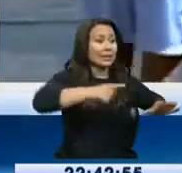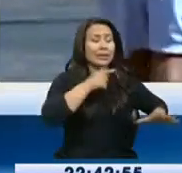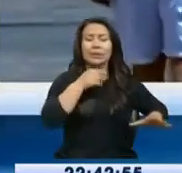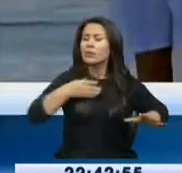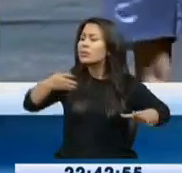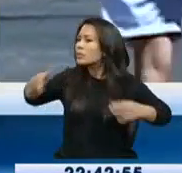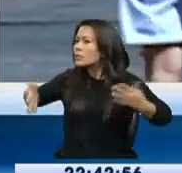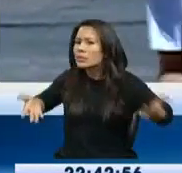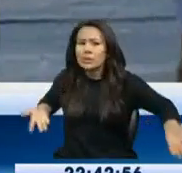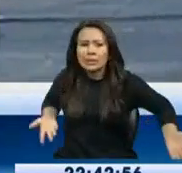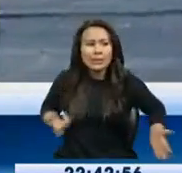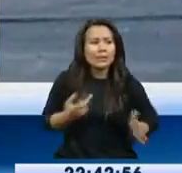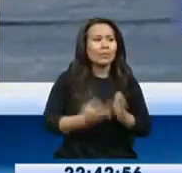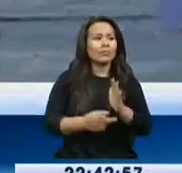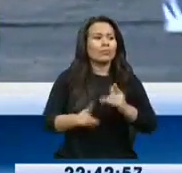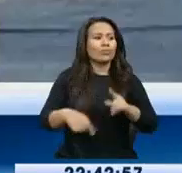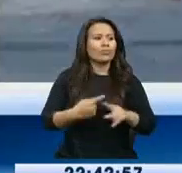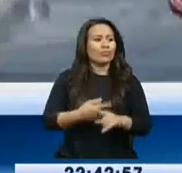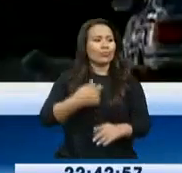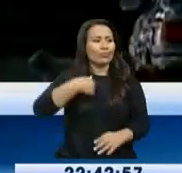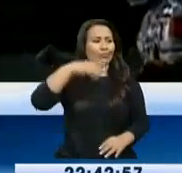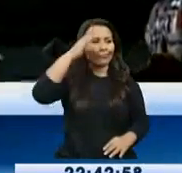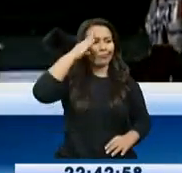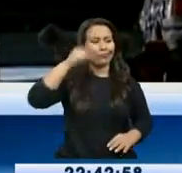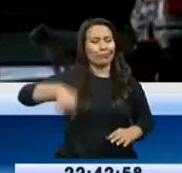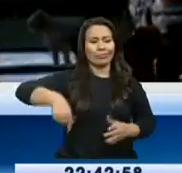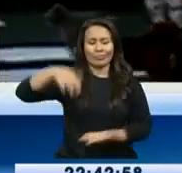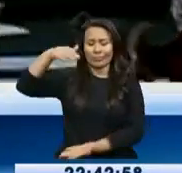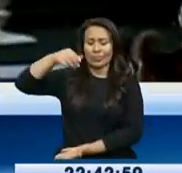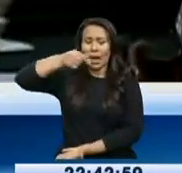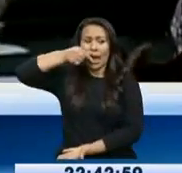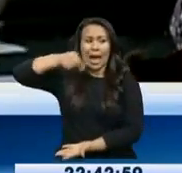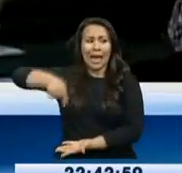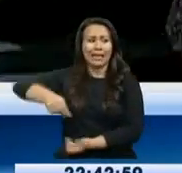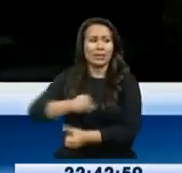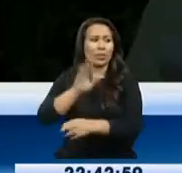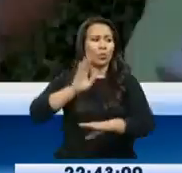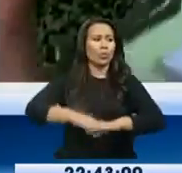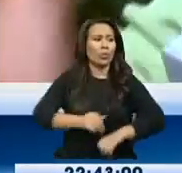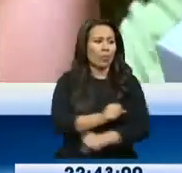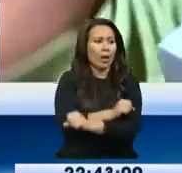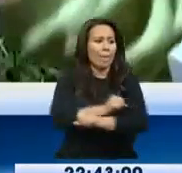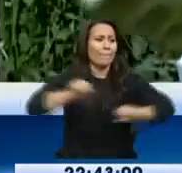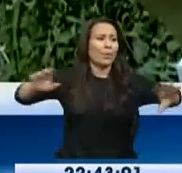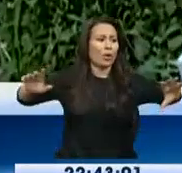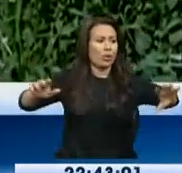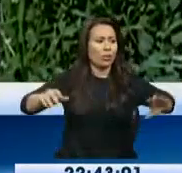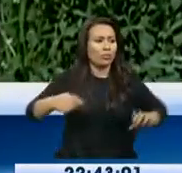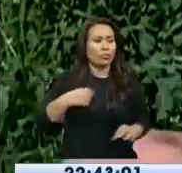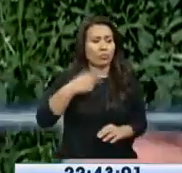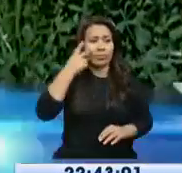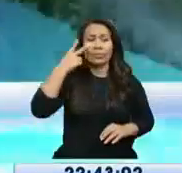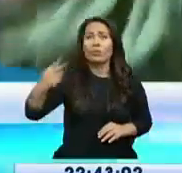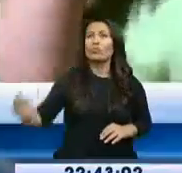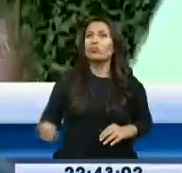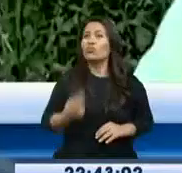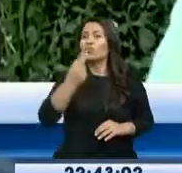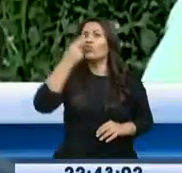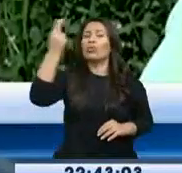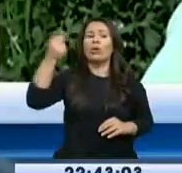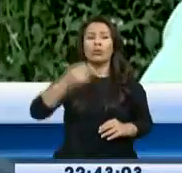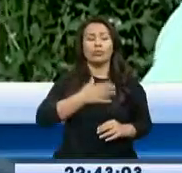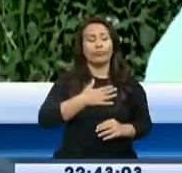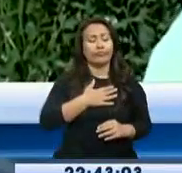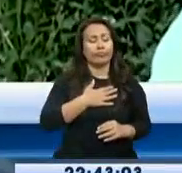qué sucedió y fue cuando se enteraron que el gas fue el causante del susto. Explosionó, o sea, y el humo salía para allá, era